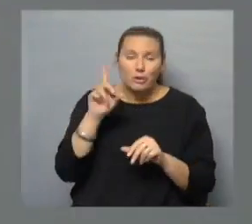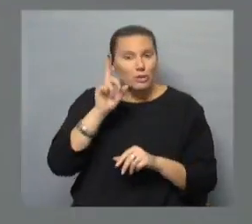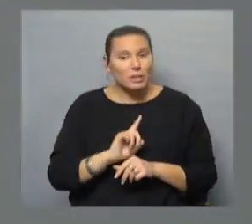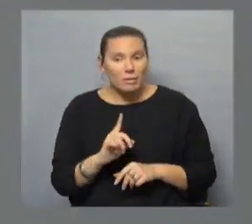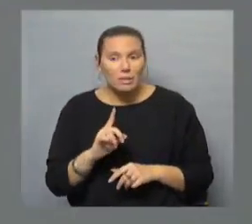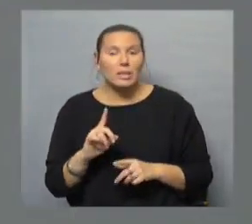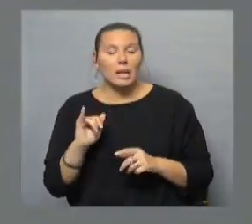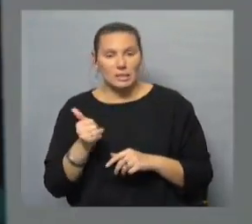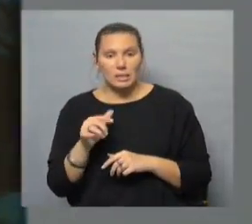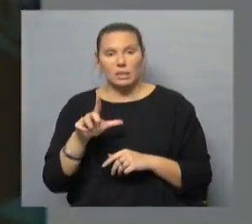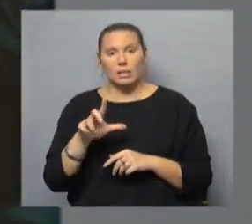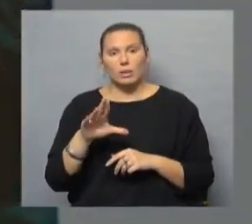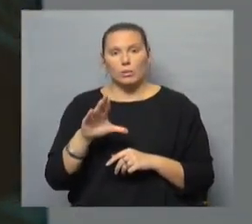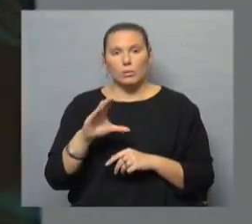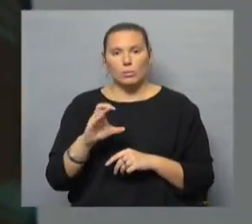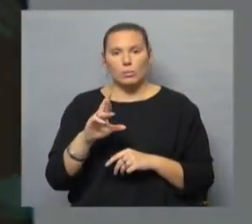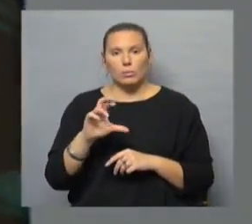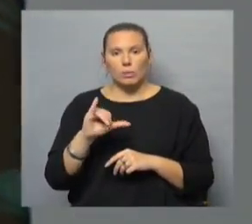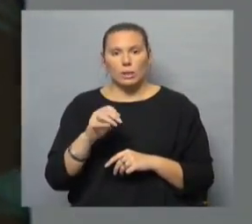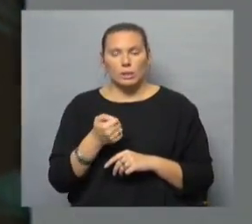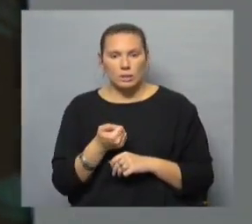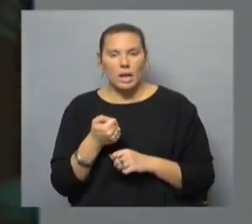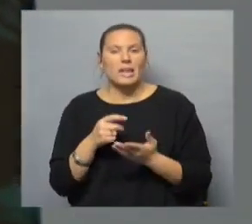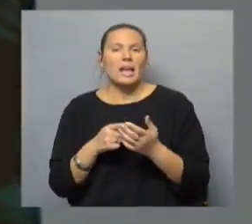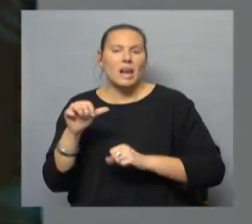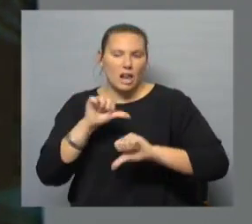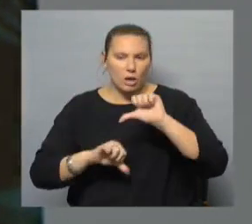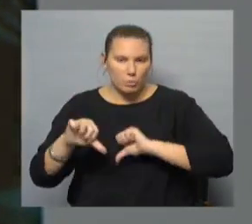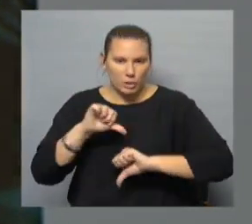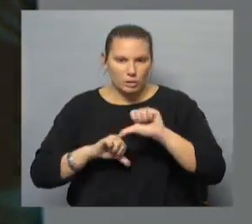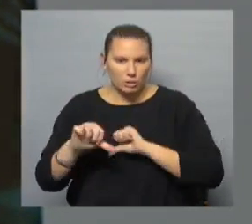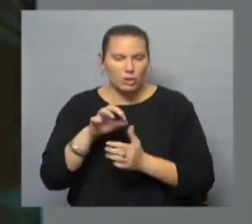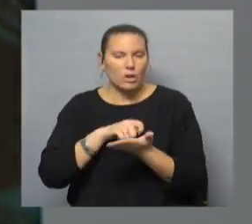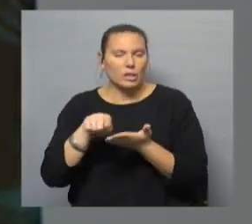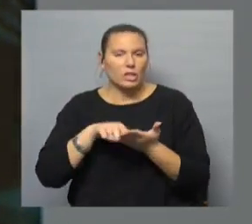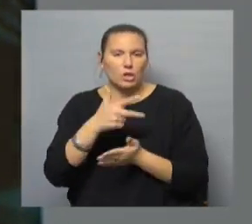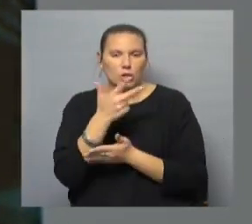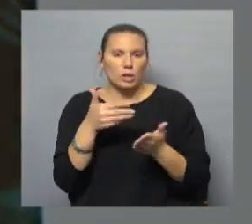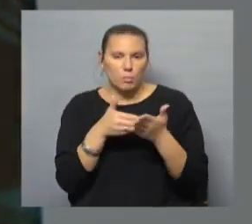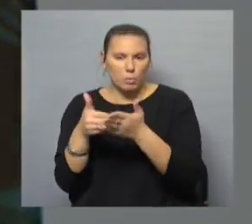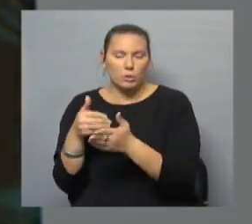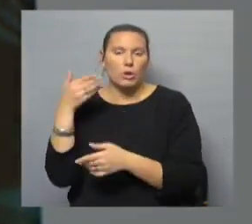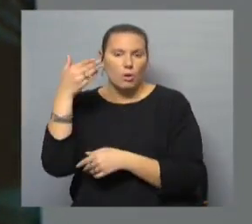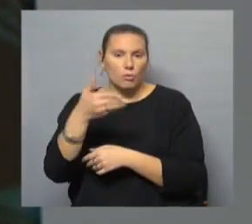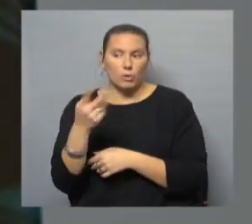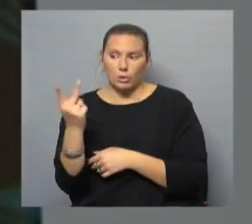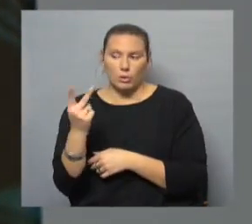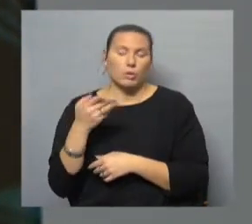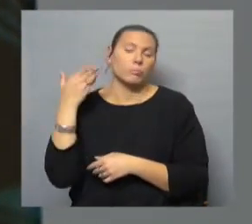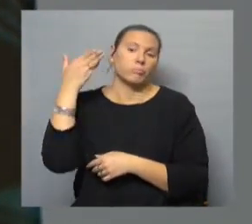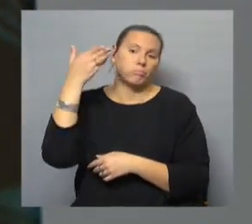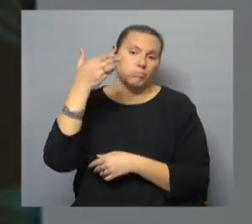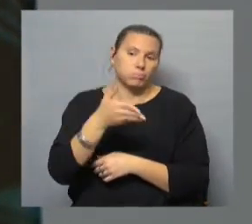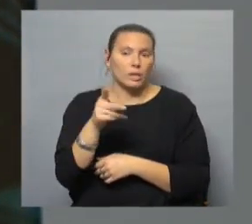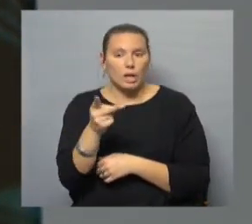¡Qué divina! Sí, Lucrecia, cuando hicimos en el laboratorio de guión Tres Puertos, fue Mariano Ginazzi y Lucrecia Martel los